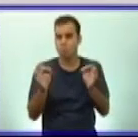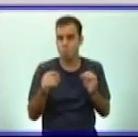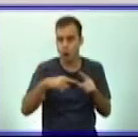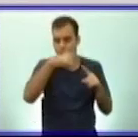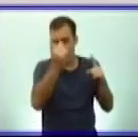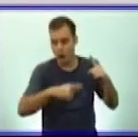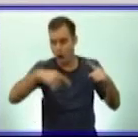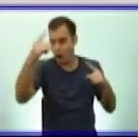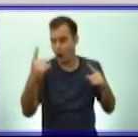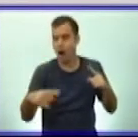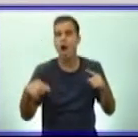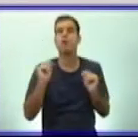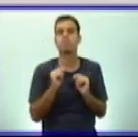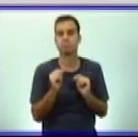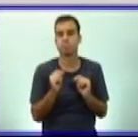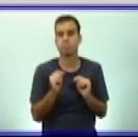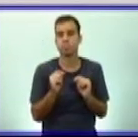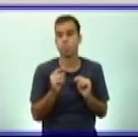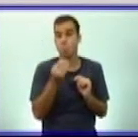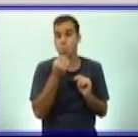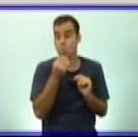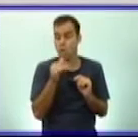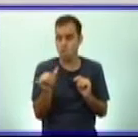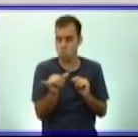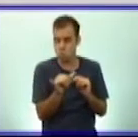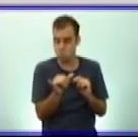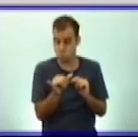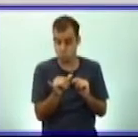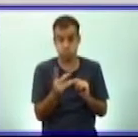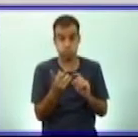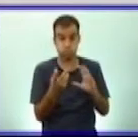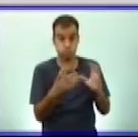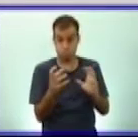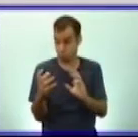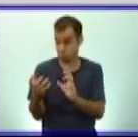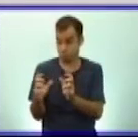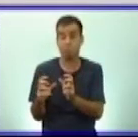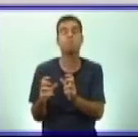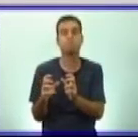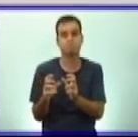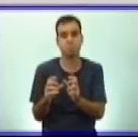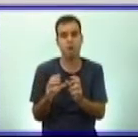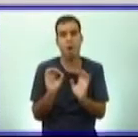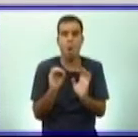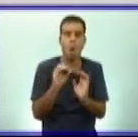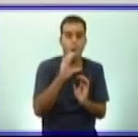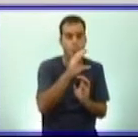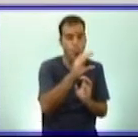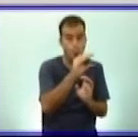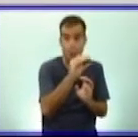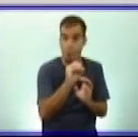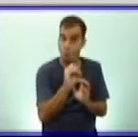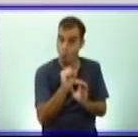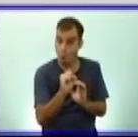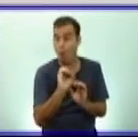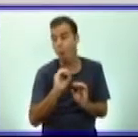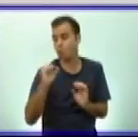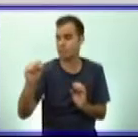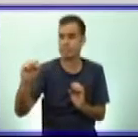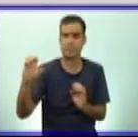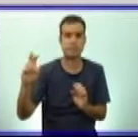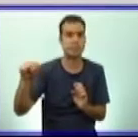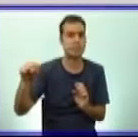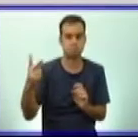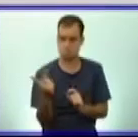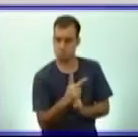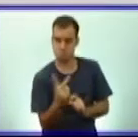ley armónica. Pueden responder ambas magnitudes a la función coseno o a la función seno. En este